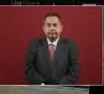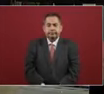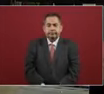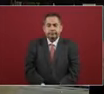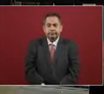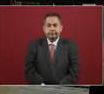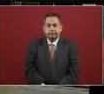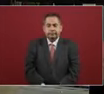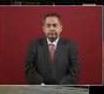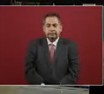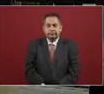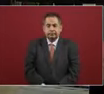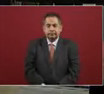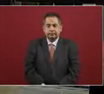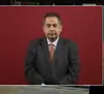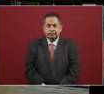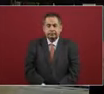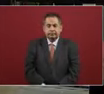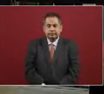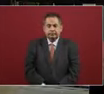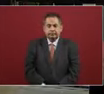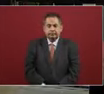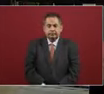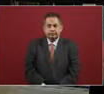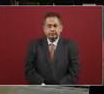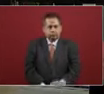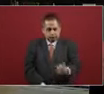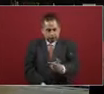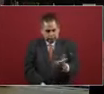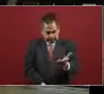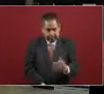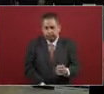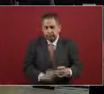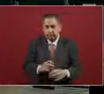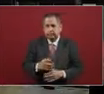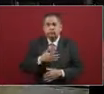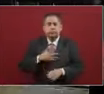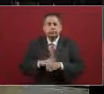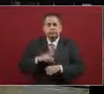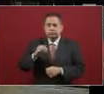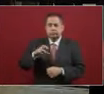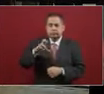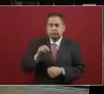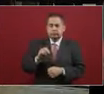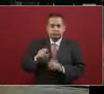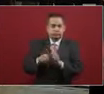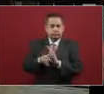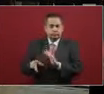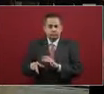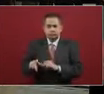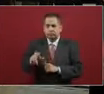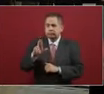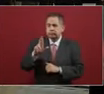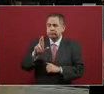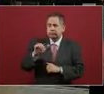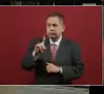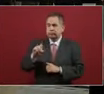Los dos, pónganse de acuerdo. Buenos días, presidente. Marco Antonio Olvera, corresponsal de Radio Latino California.